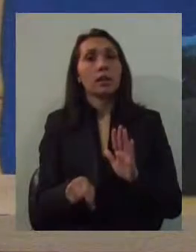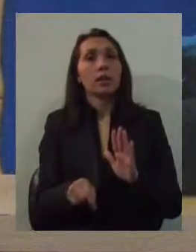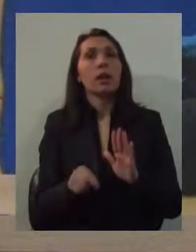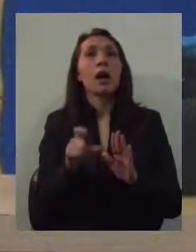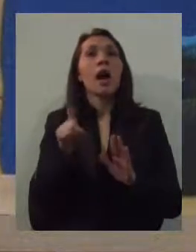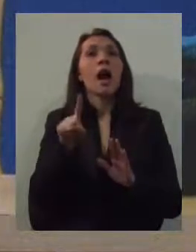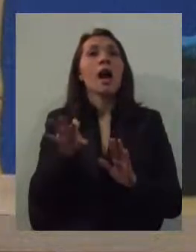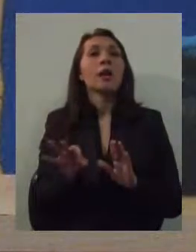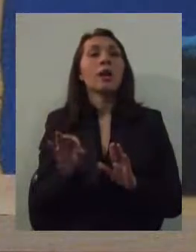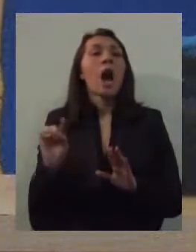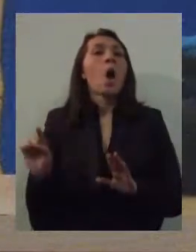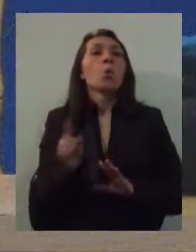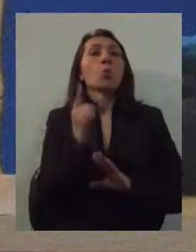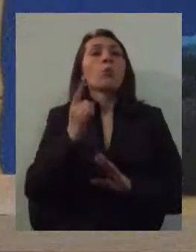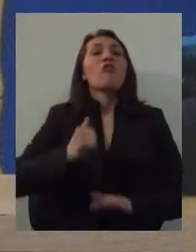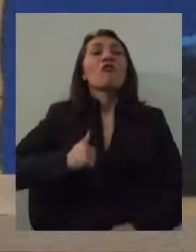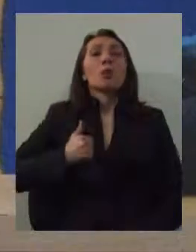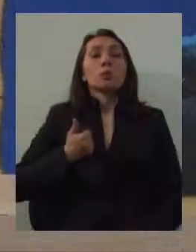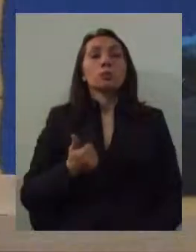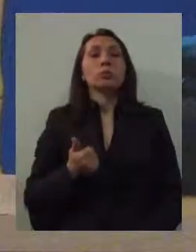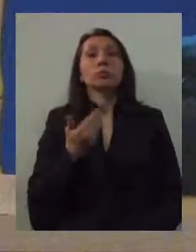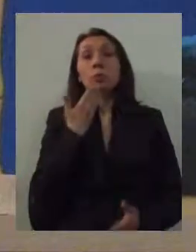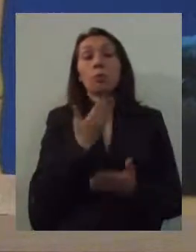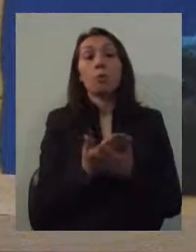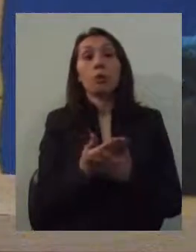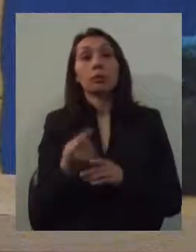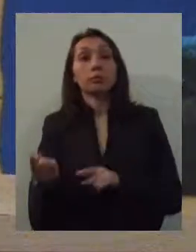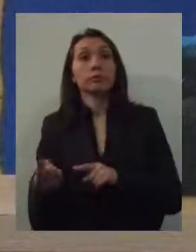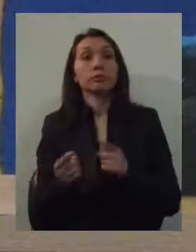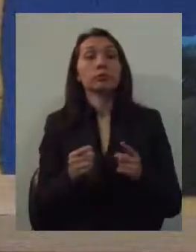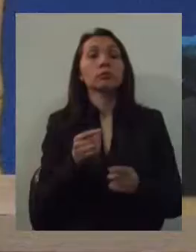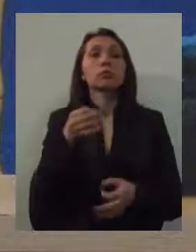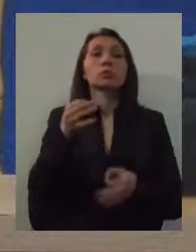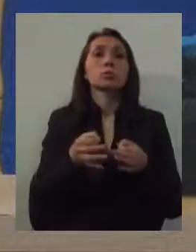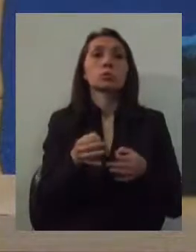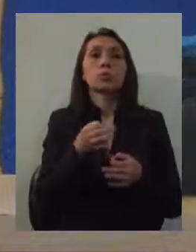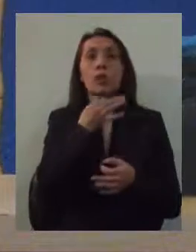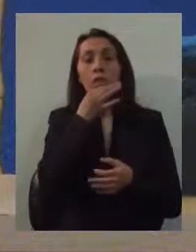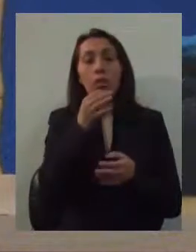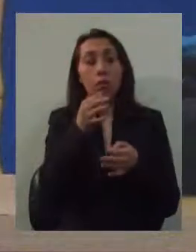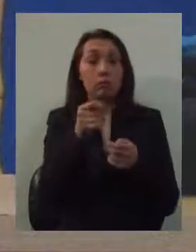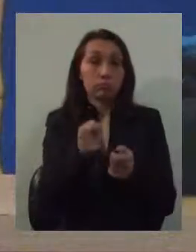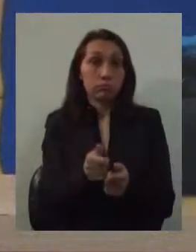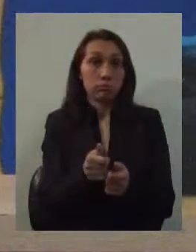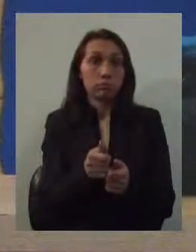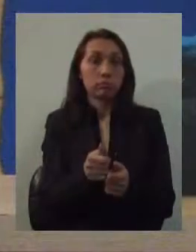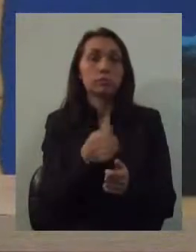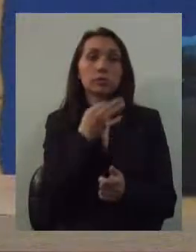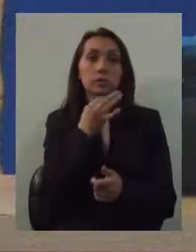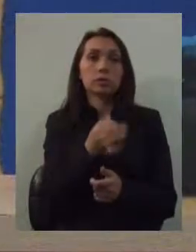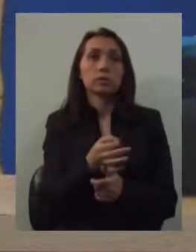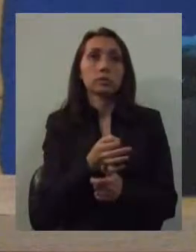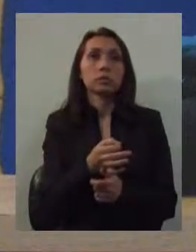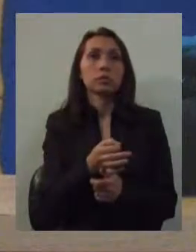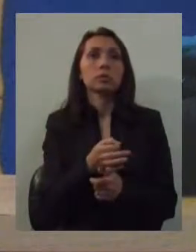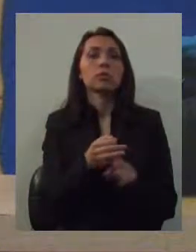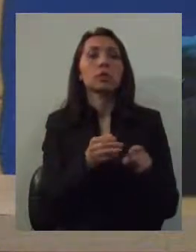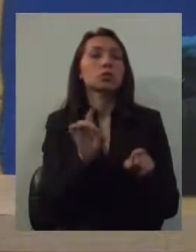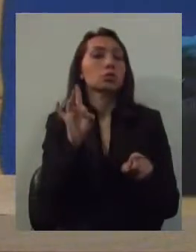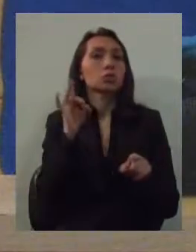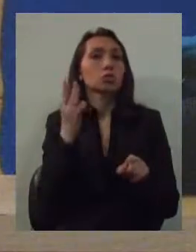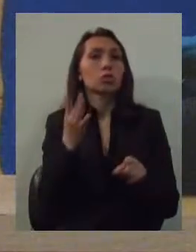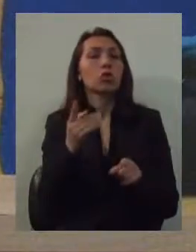el caso de la autonomía de la voluntad. O sea, cuando las partes eligen los jueces competentes, obviamente, esos van a ser